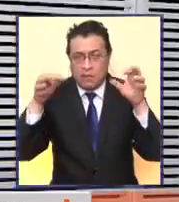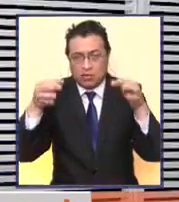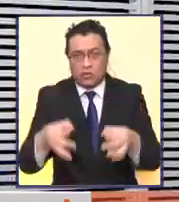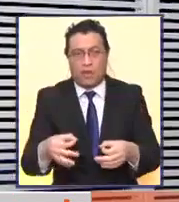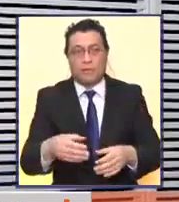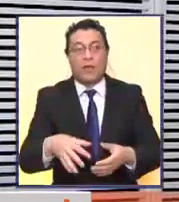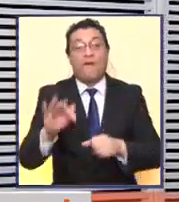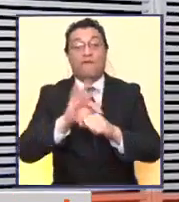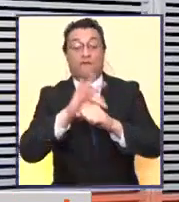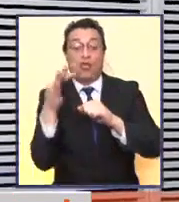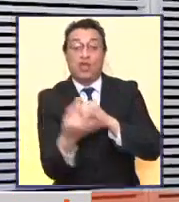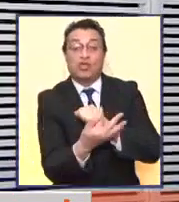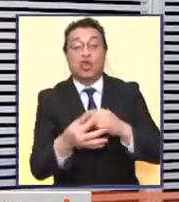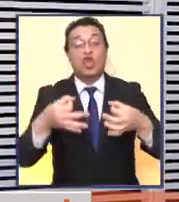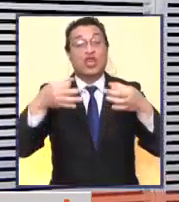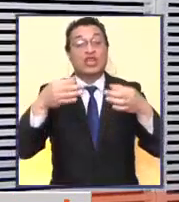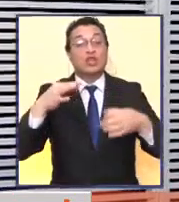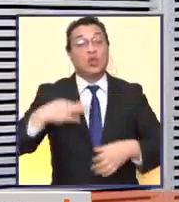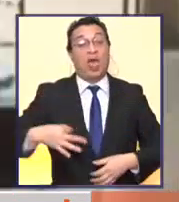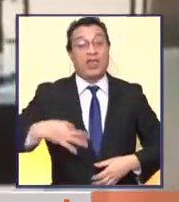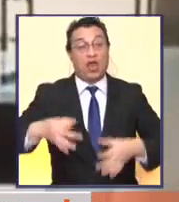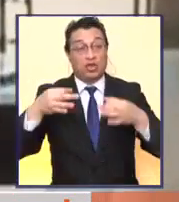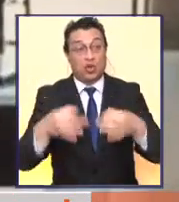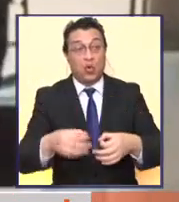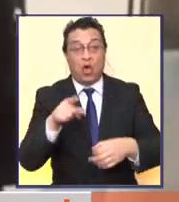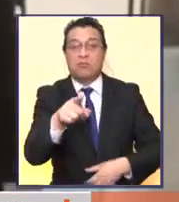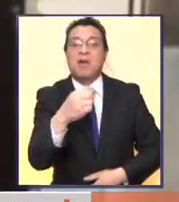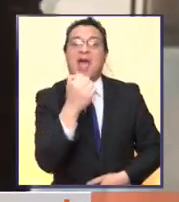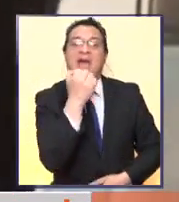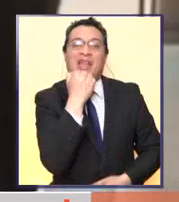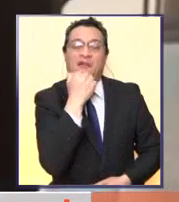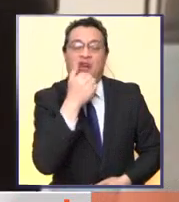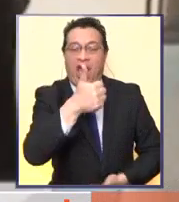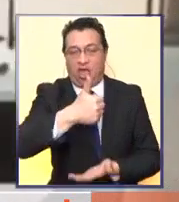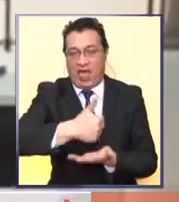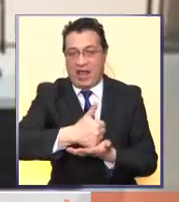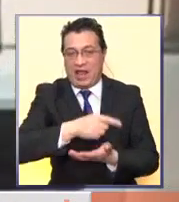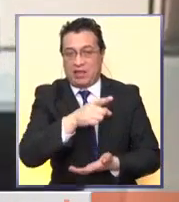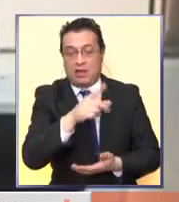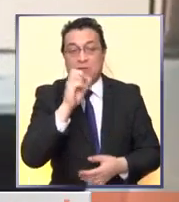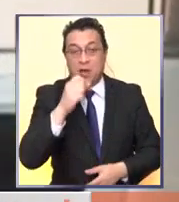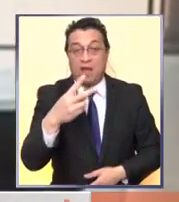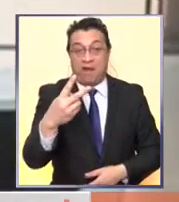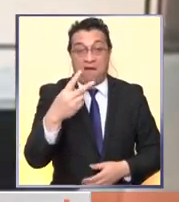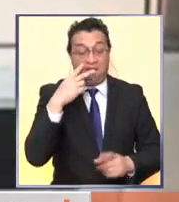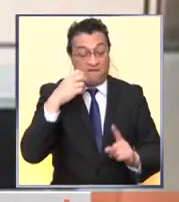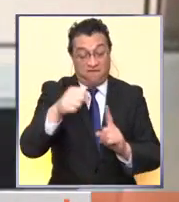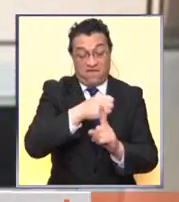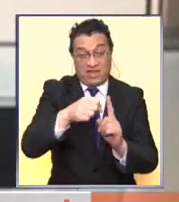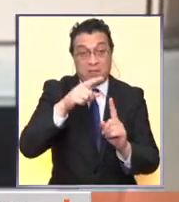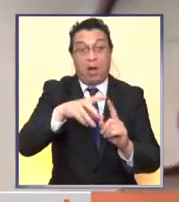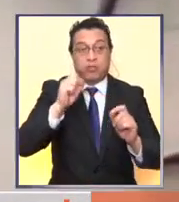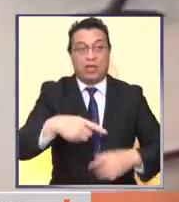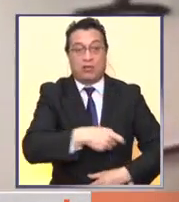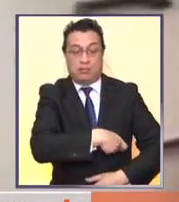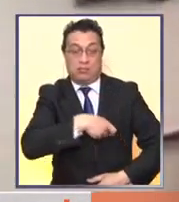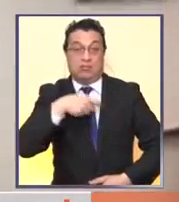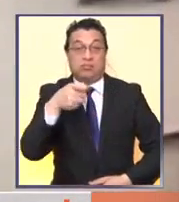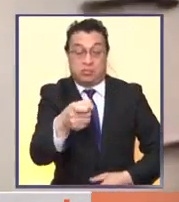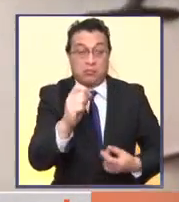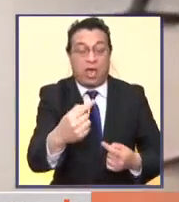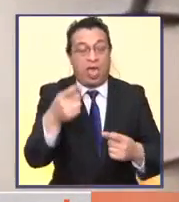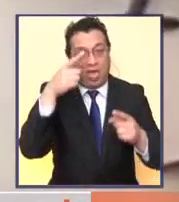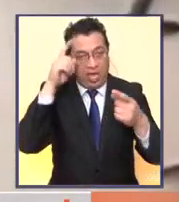Ciudadanos Seguro, el camino de el alcalde está errado. Aseguran, la víctima podría salir herido al mostrar una pistola.